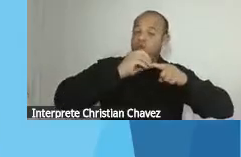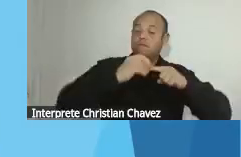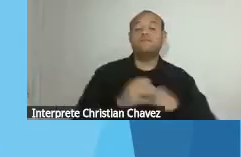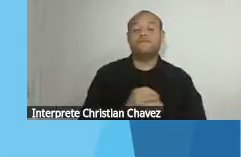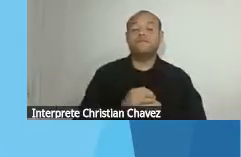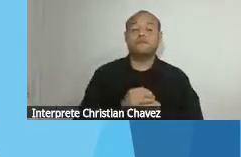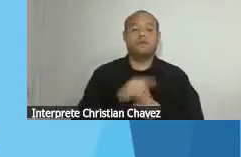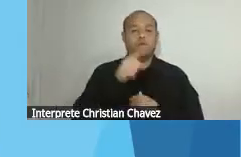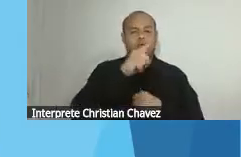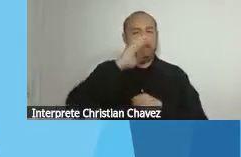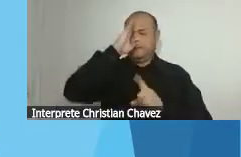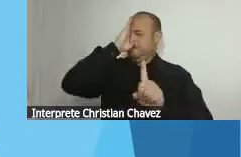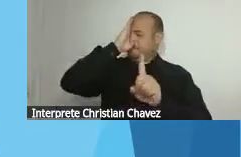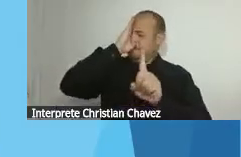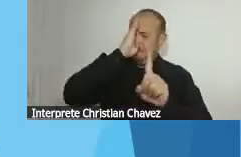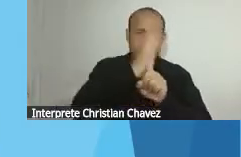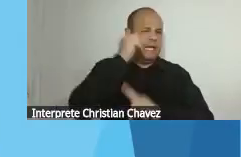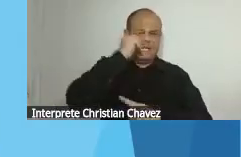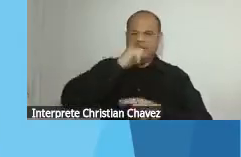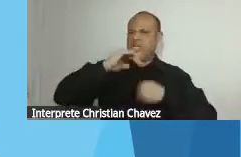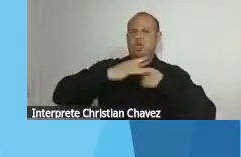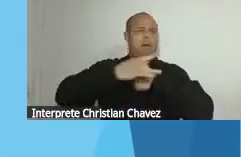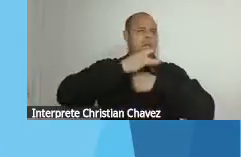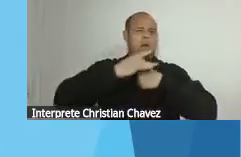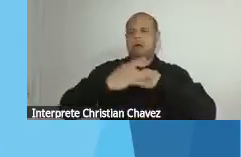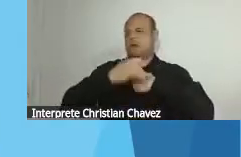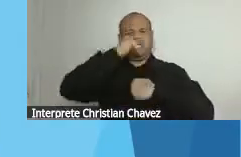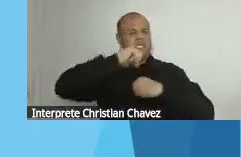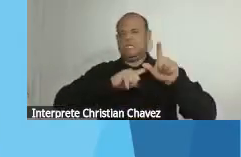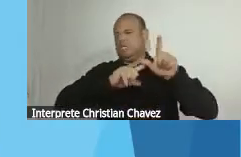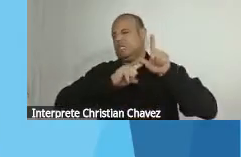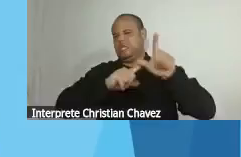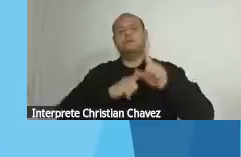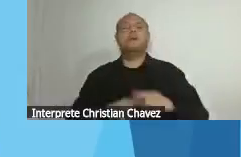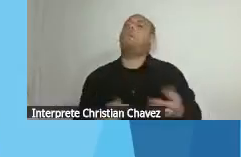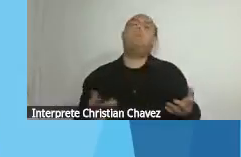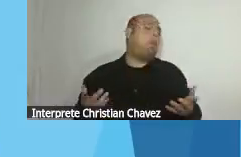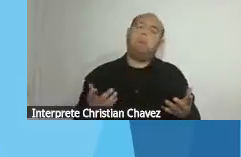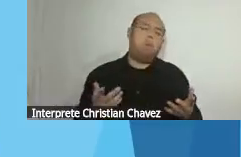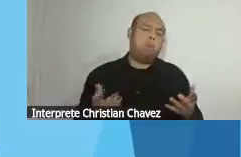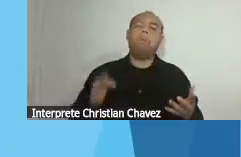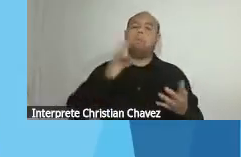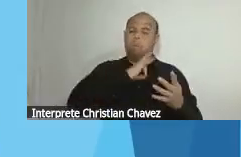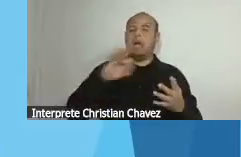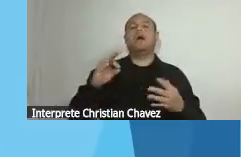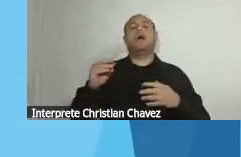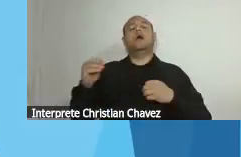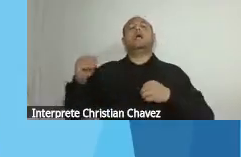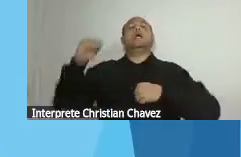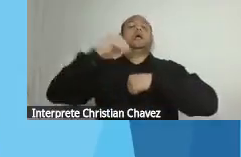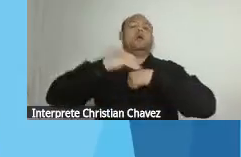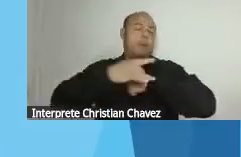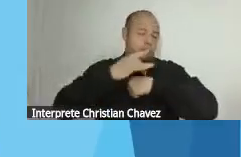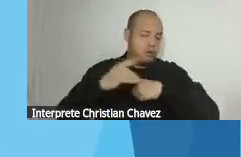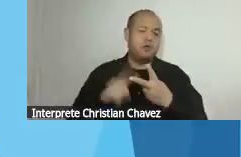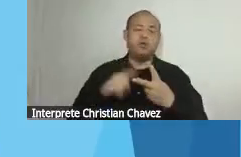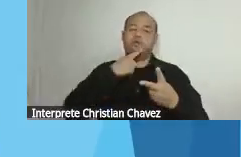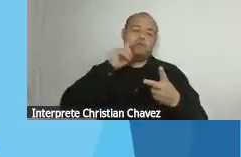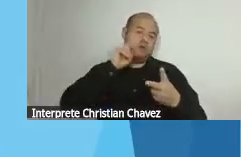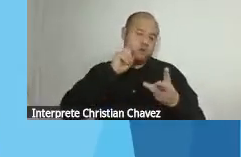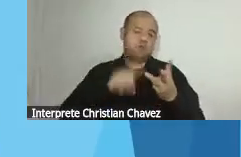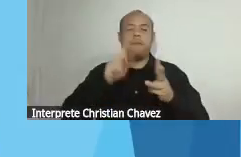sola verdura, sino aquí podemos poner nopal, podemos poner a lo mejor rodajas de tomate, a lo mejor rodajas de pepino,